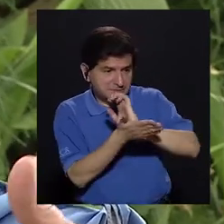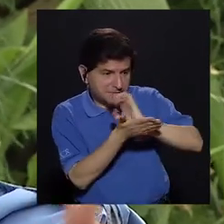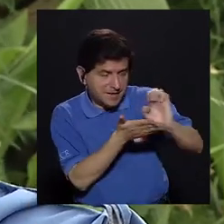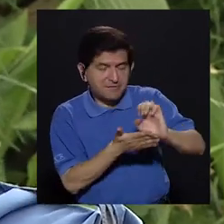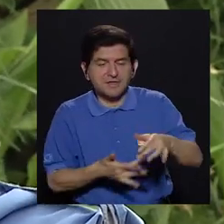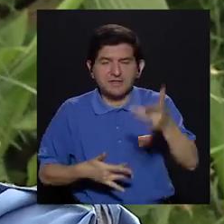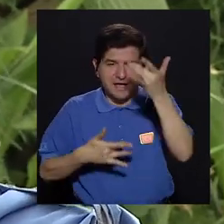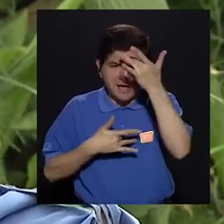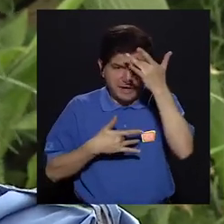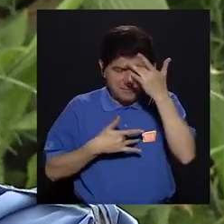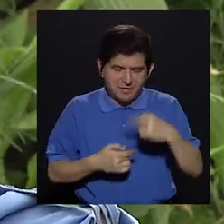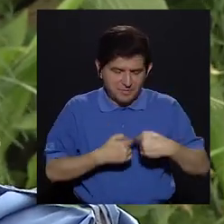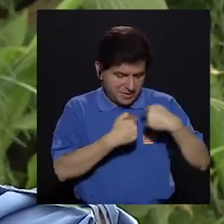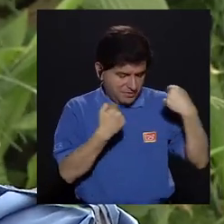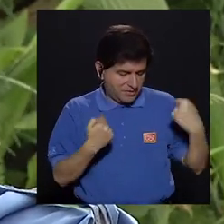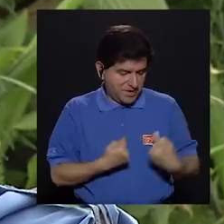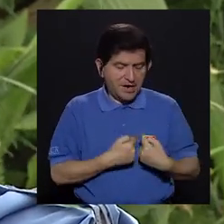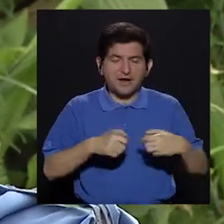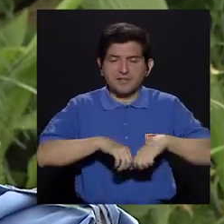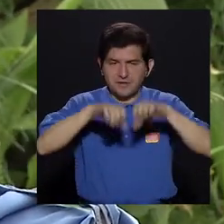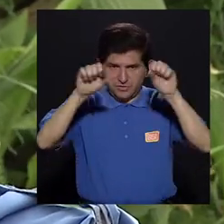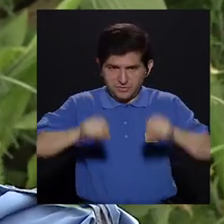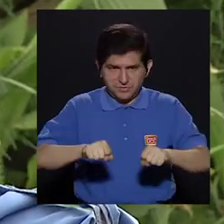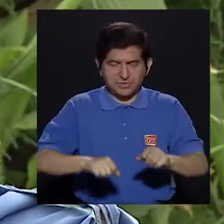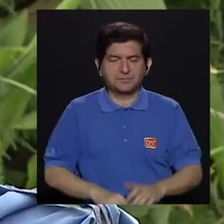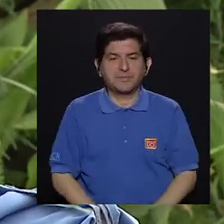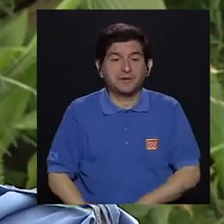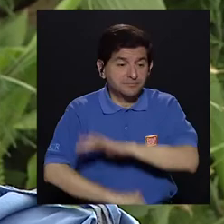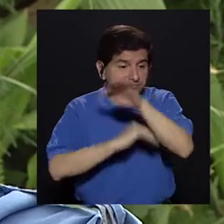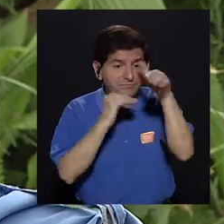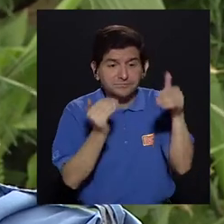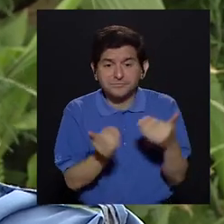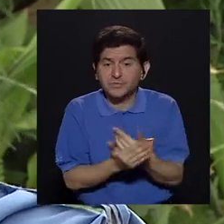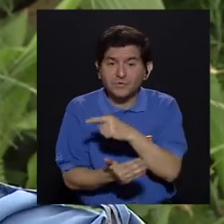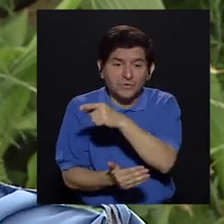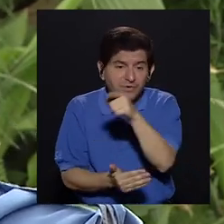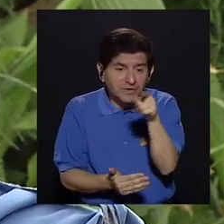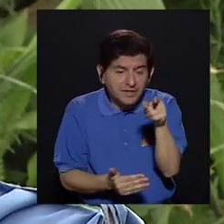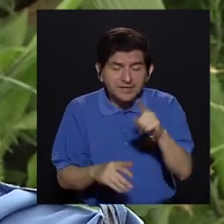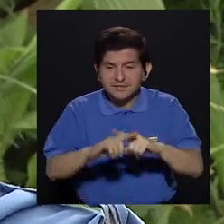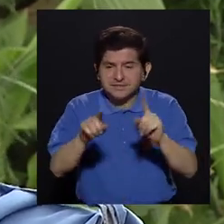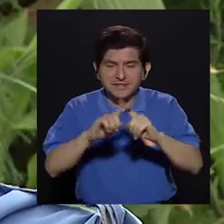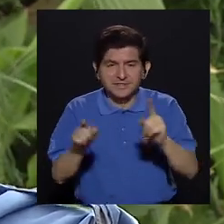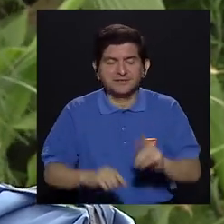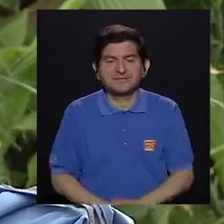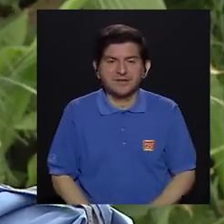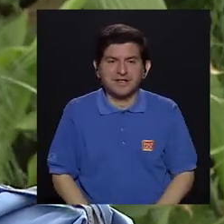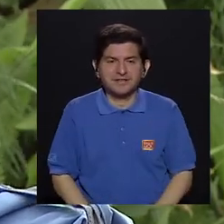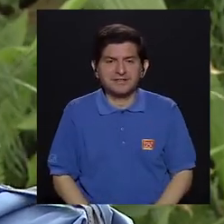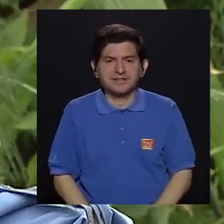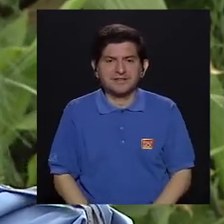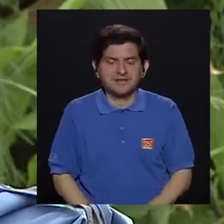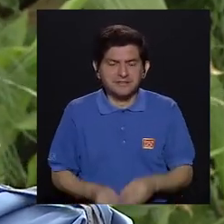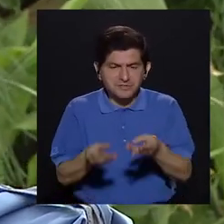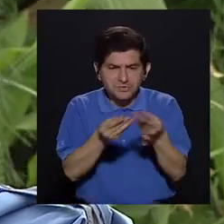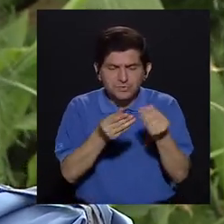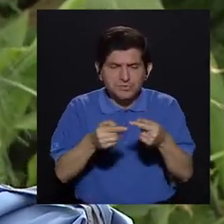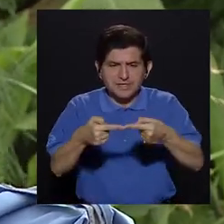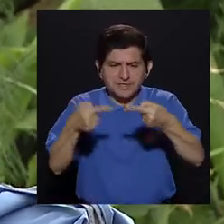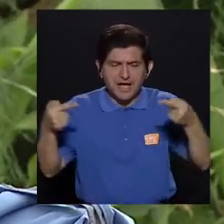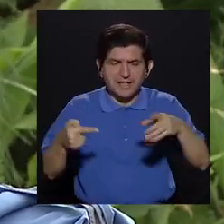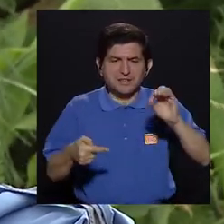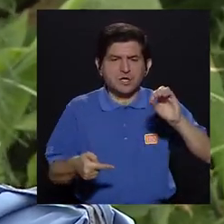prevenir enfermedades cardiovasculares, ¿verdad? Por toda ese acervo de